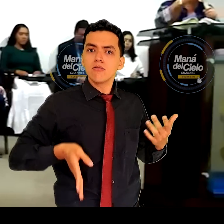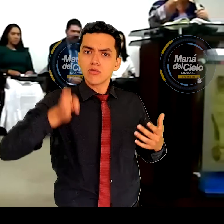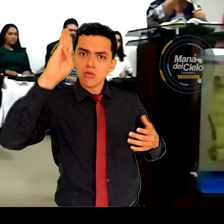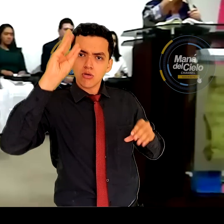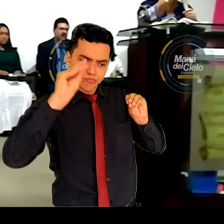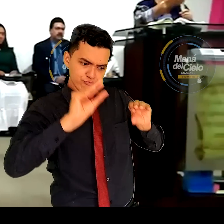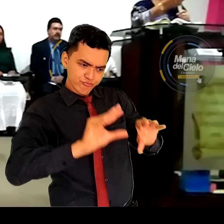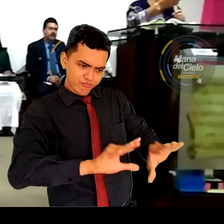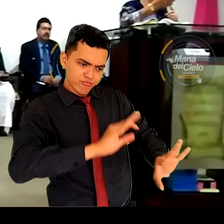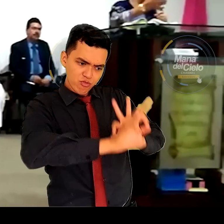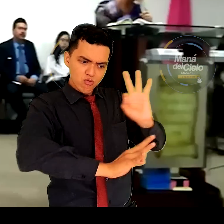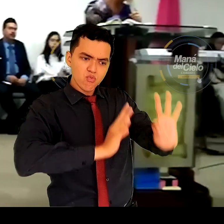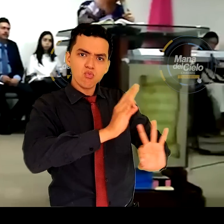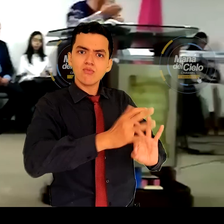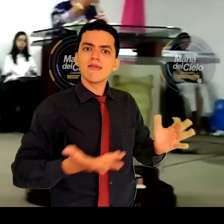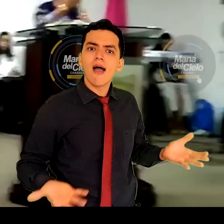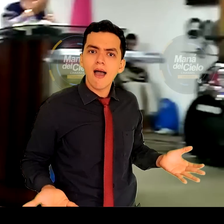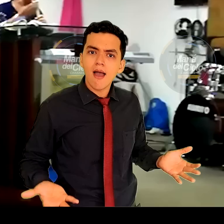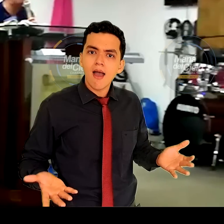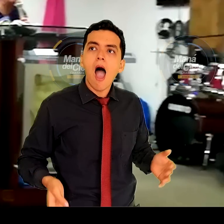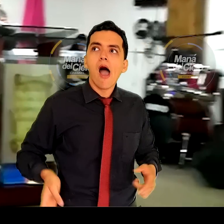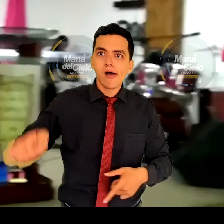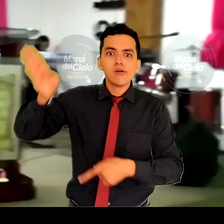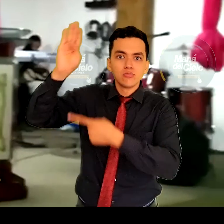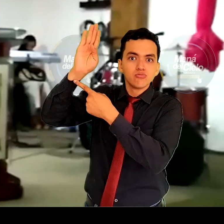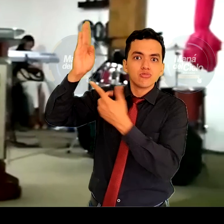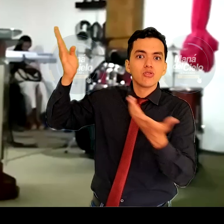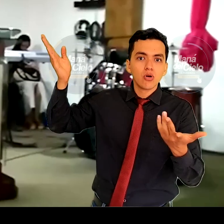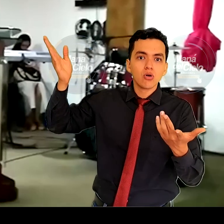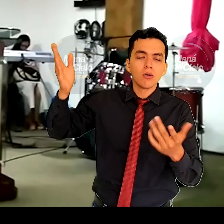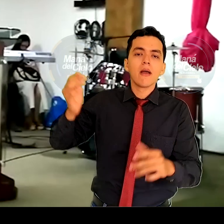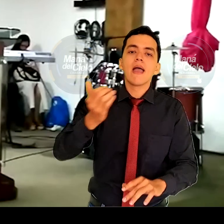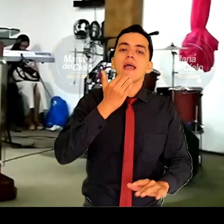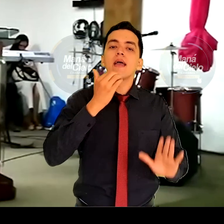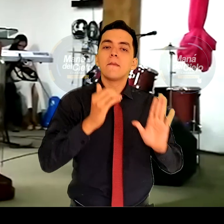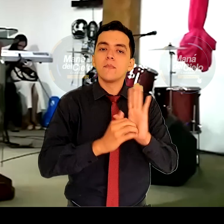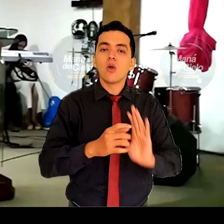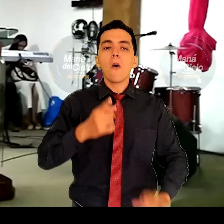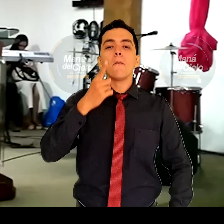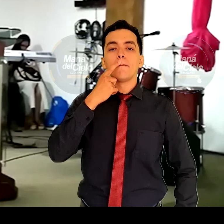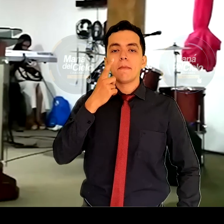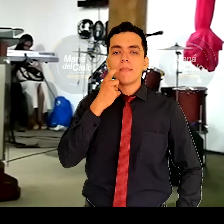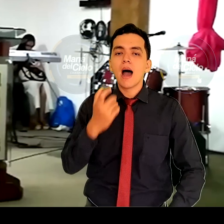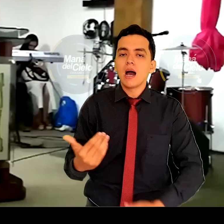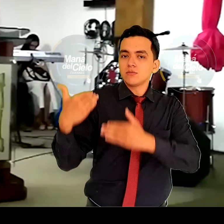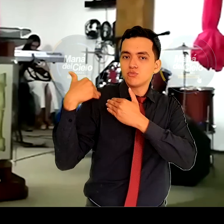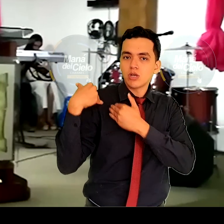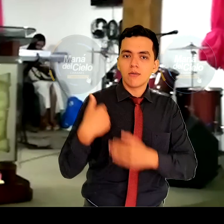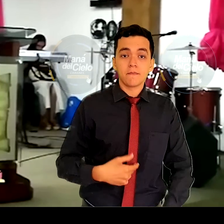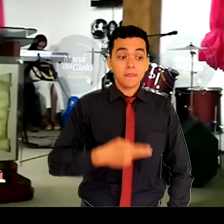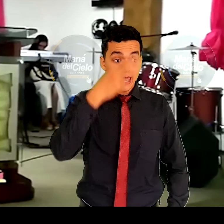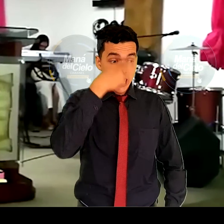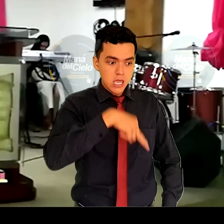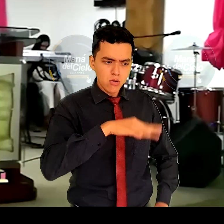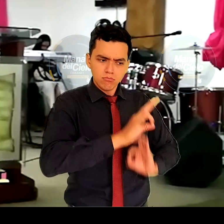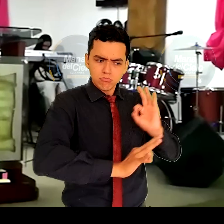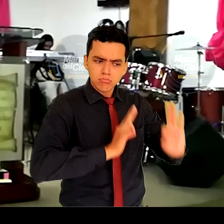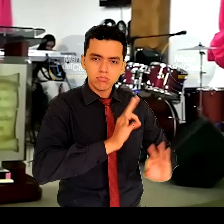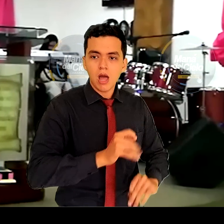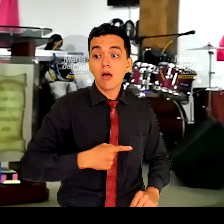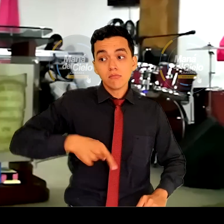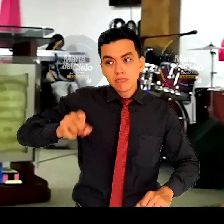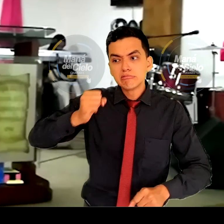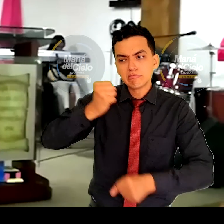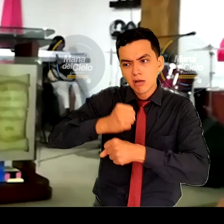El hijo que tiene un buen padre, que tiene un padre responsable, ese papá ve por él, madruga a trabajar cuando recibe su sueldo. Por encima de todo